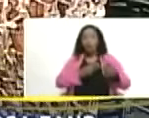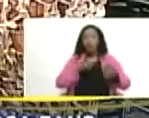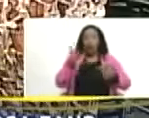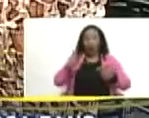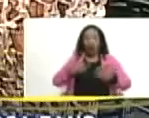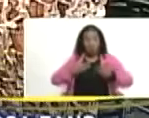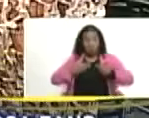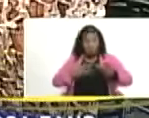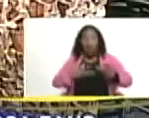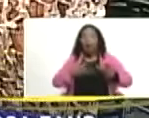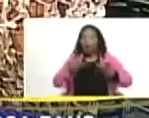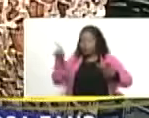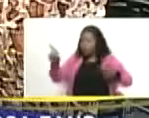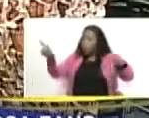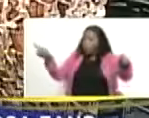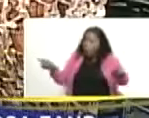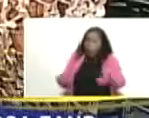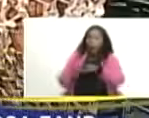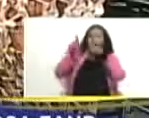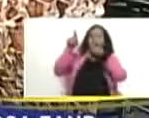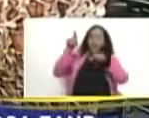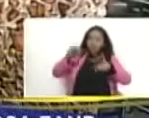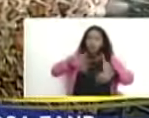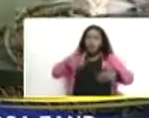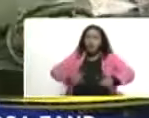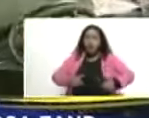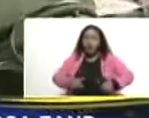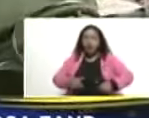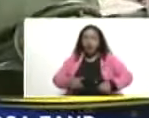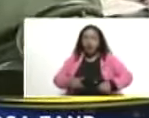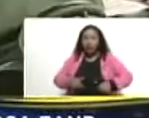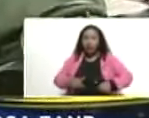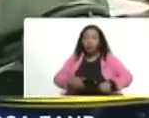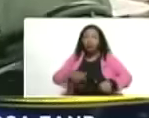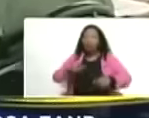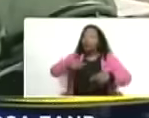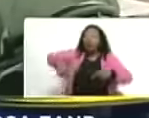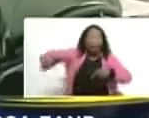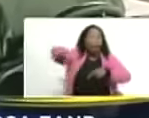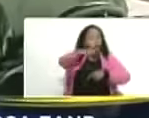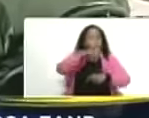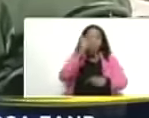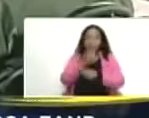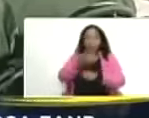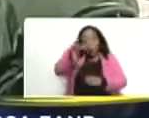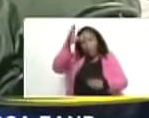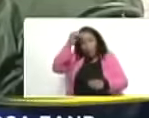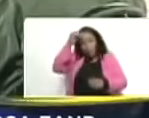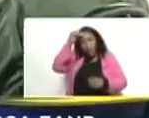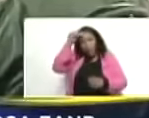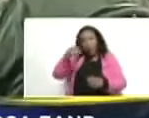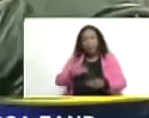Un principio básico del liderazgo, ¿correcto? Que hay que aprender.